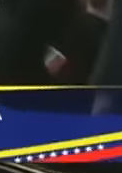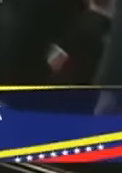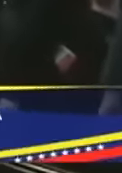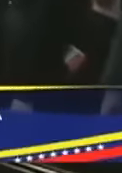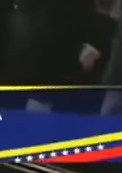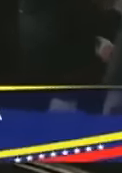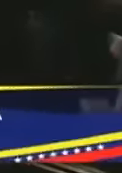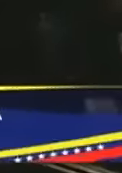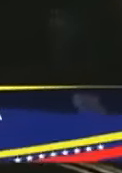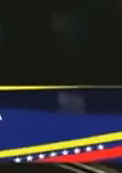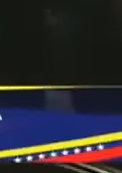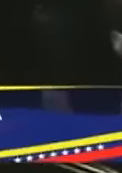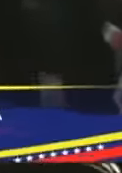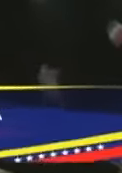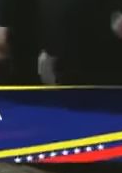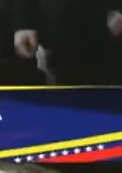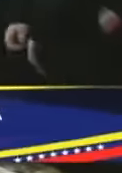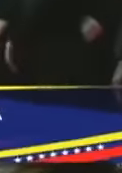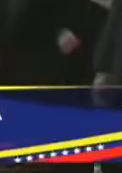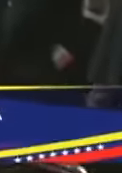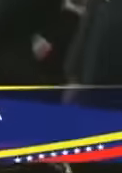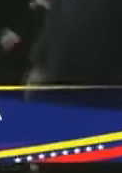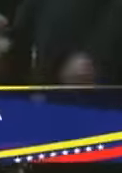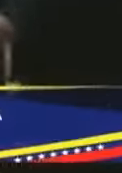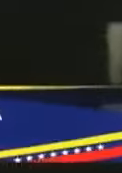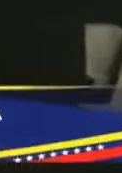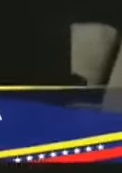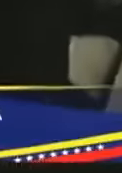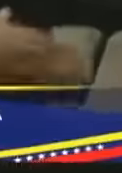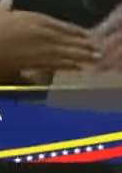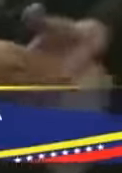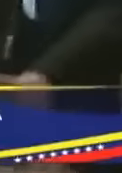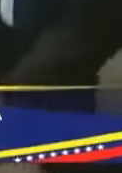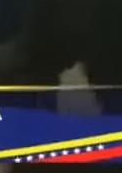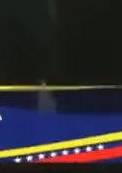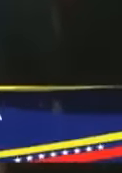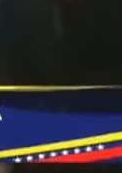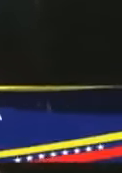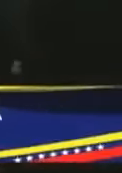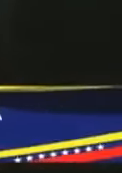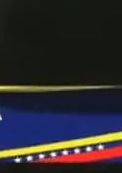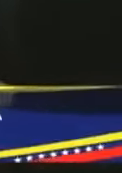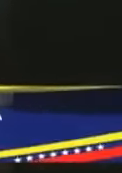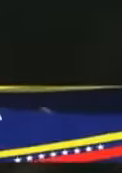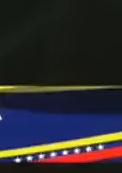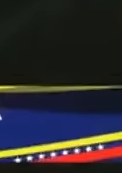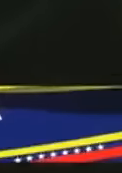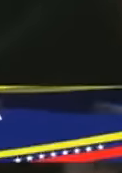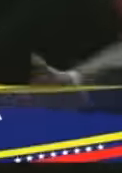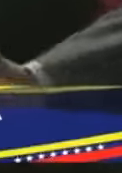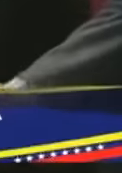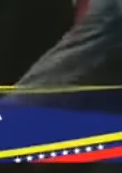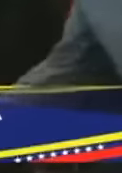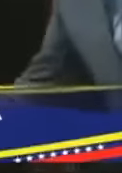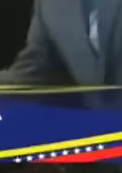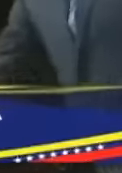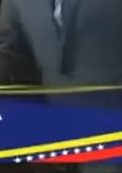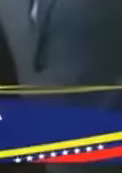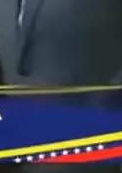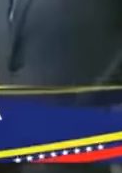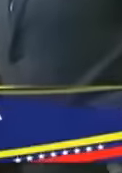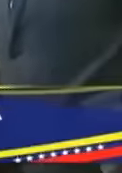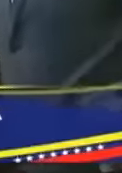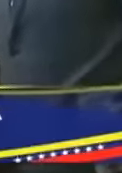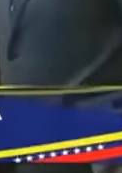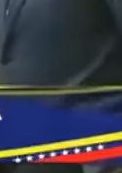con grandes movilizaciones, y para el próximo 19 de noviembre se realizará el simulacro electoral, donde